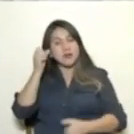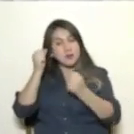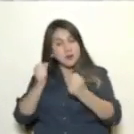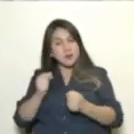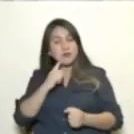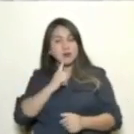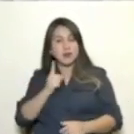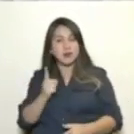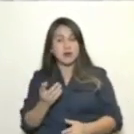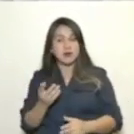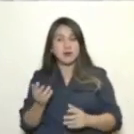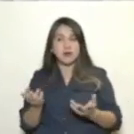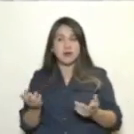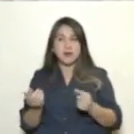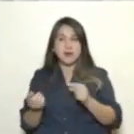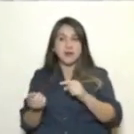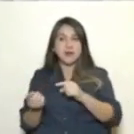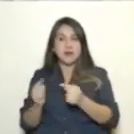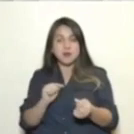dilemas